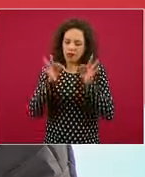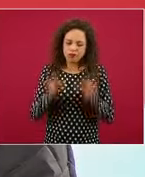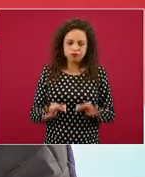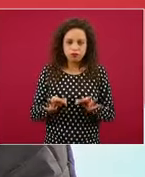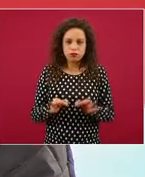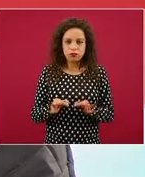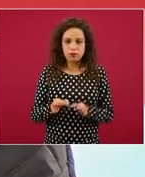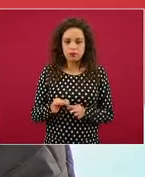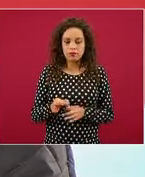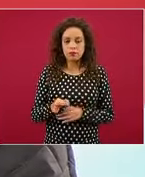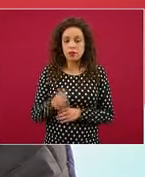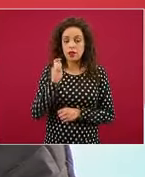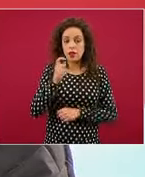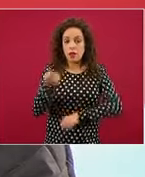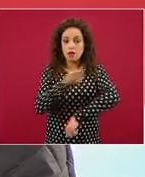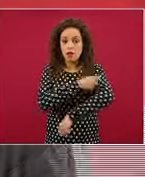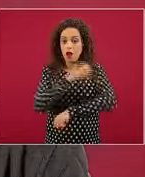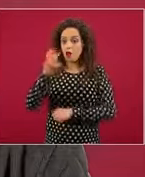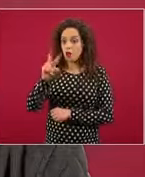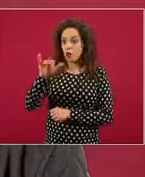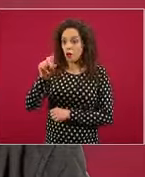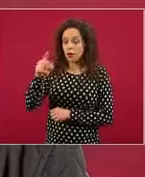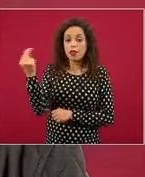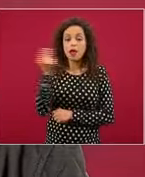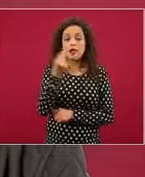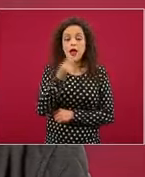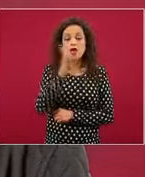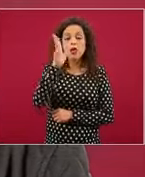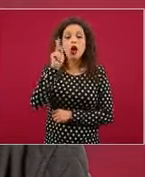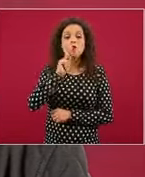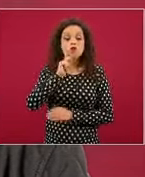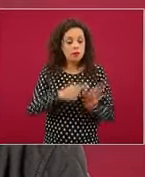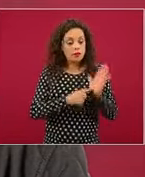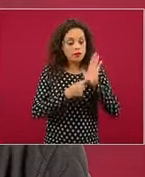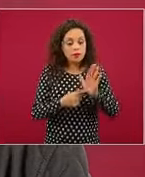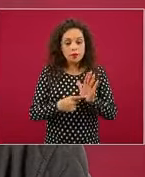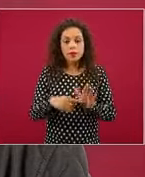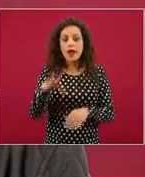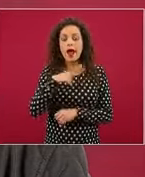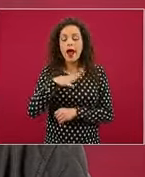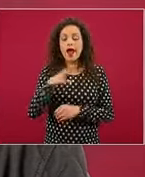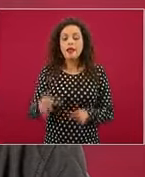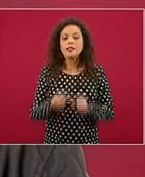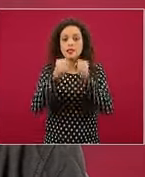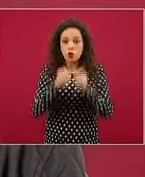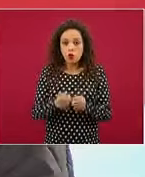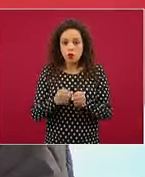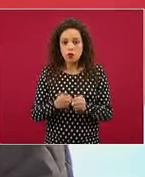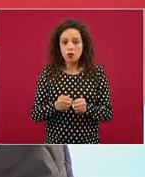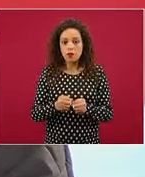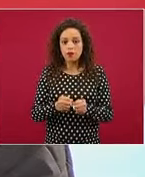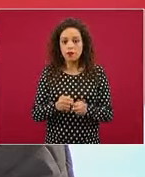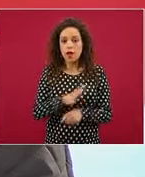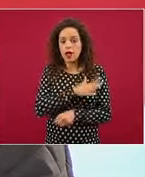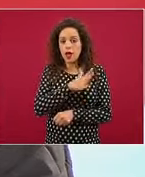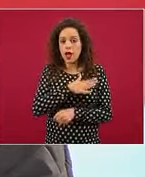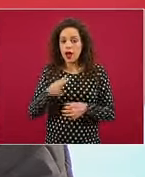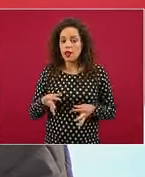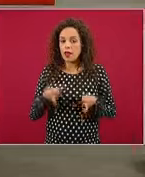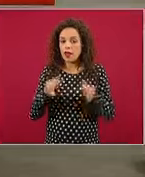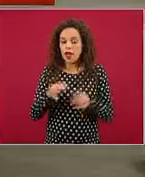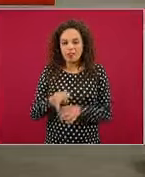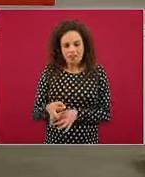el COVID que no haya demostrado ser de calidad, segura y eficaz. Esta responsabilidad en